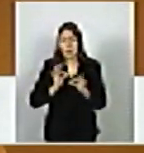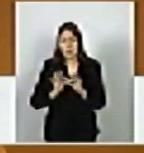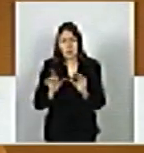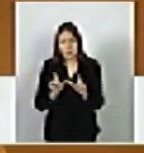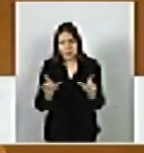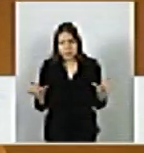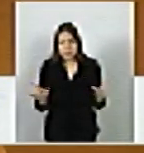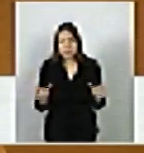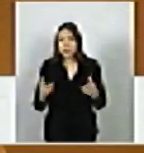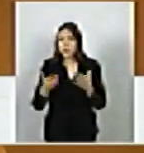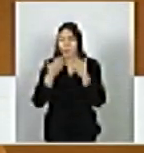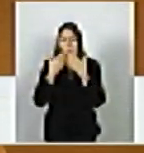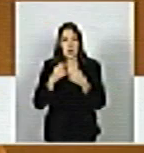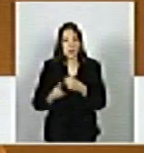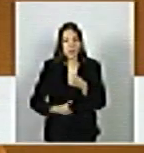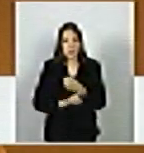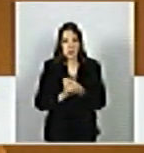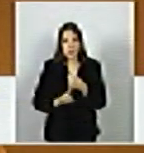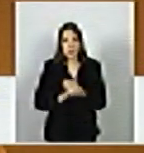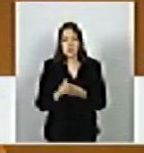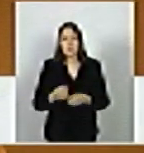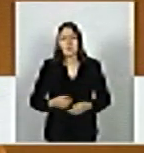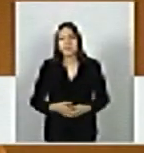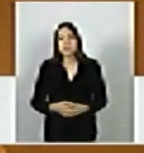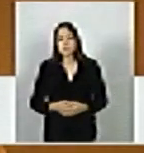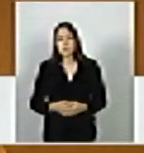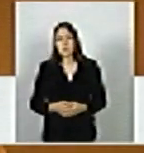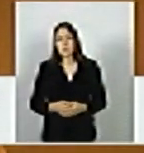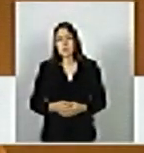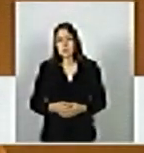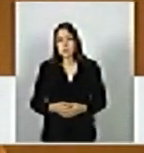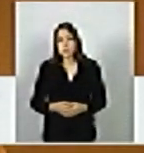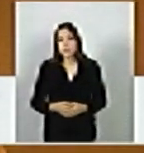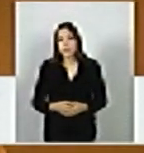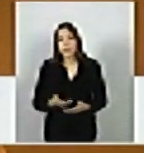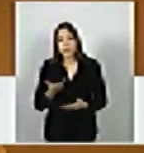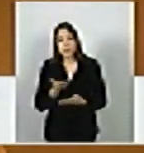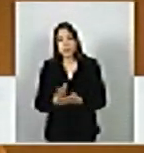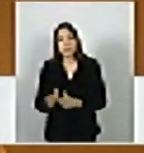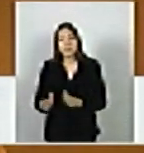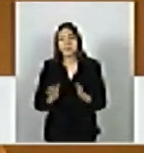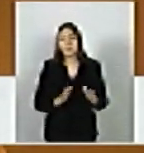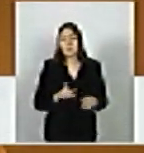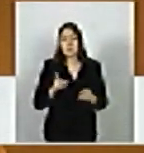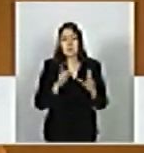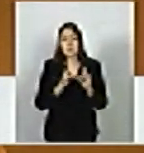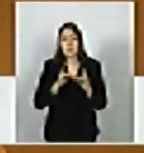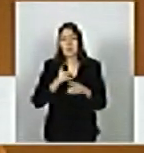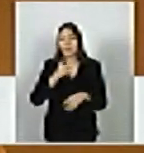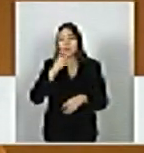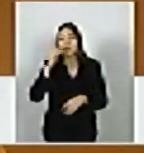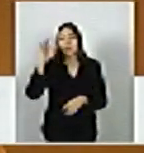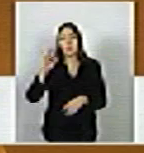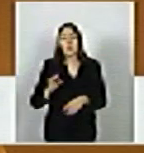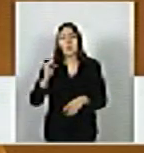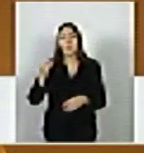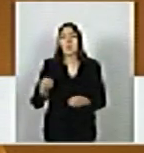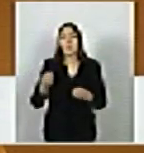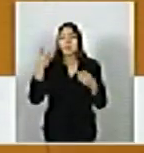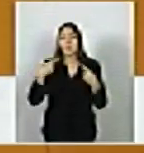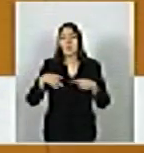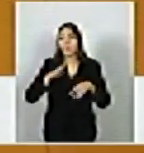correcto y que no hay problema. Señalan también que no se han modificado las tasas de mortalidad en el